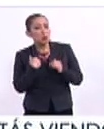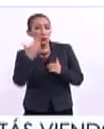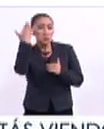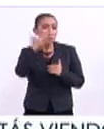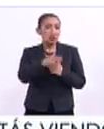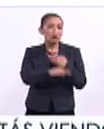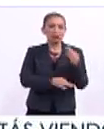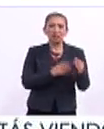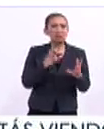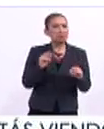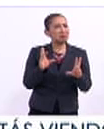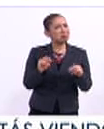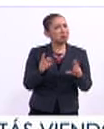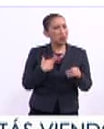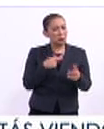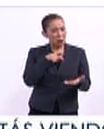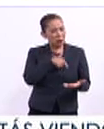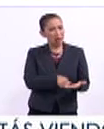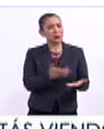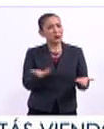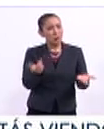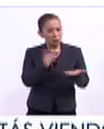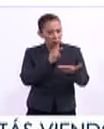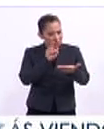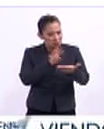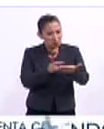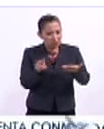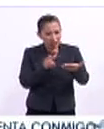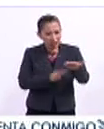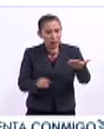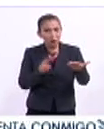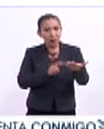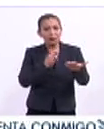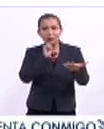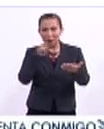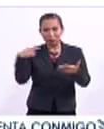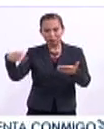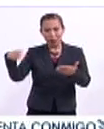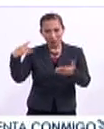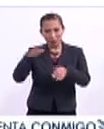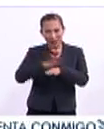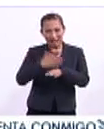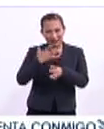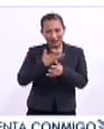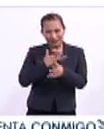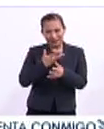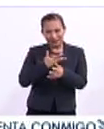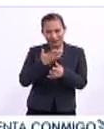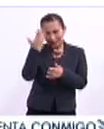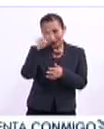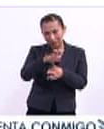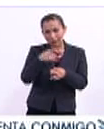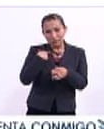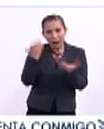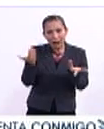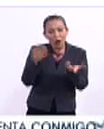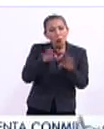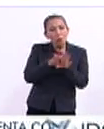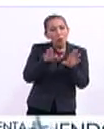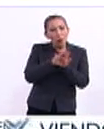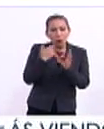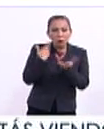pedestal encima de los mortales, sino forman parte de ustedes también, que tienen más herramientas que nosotros, para acercarnos